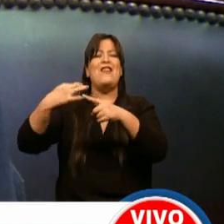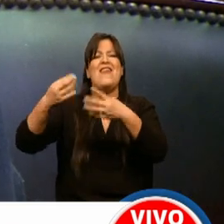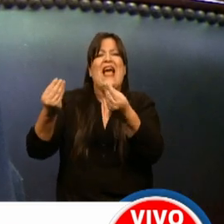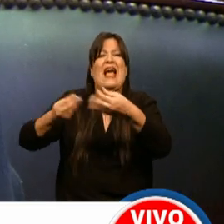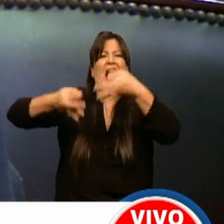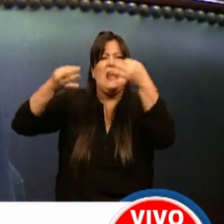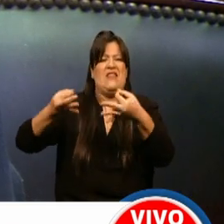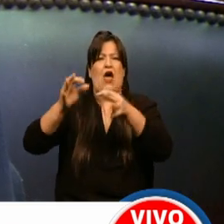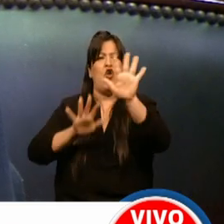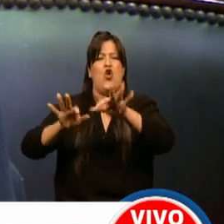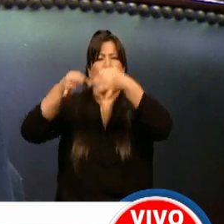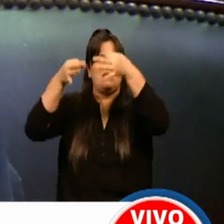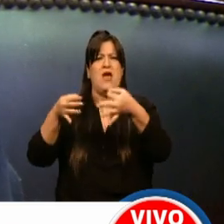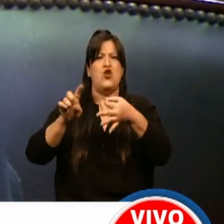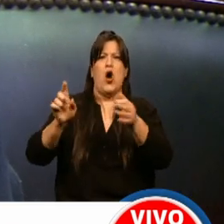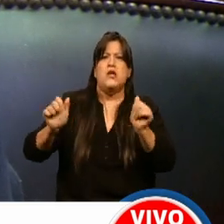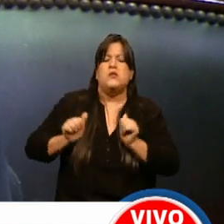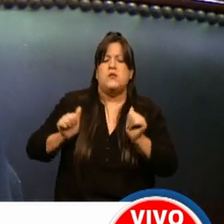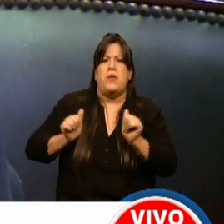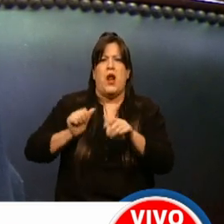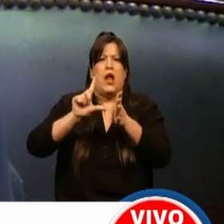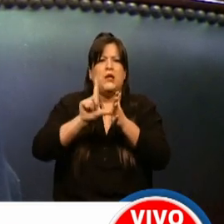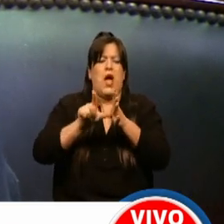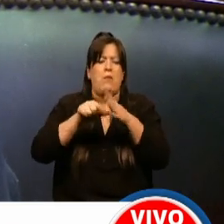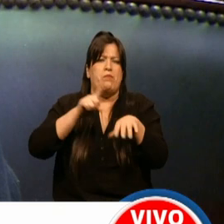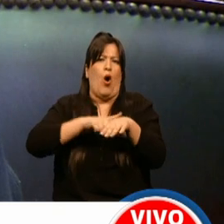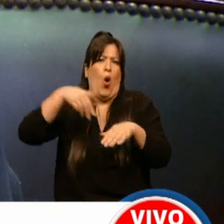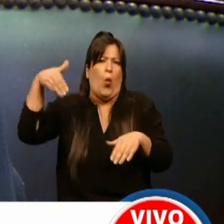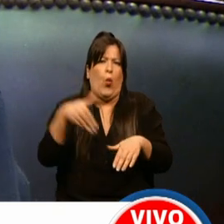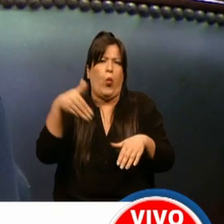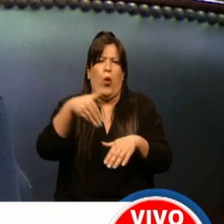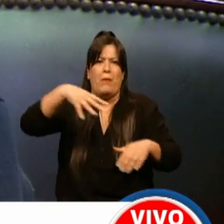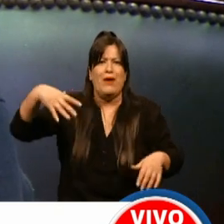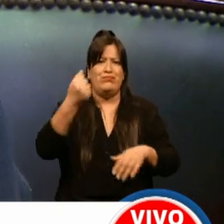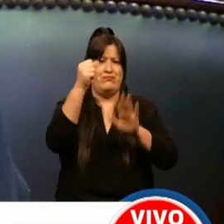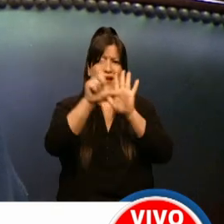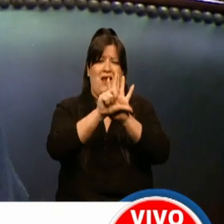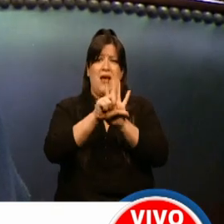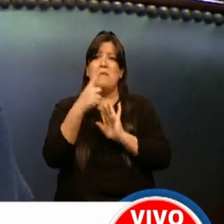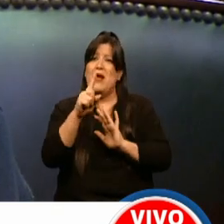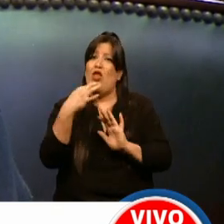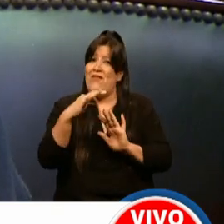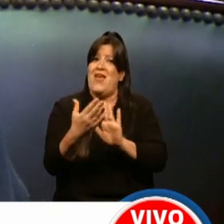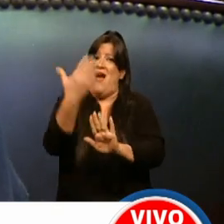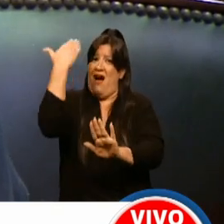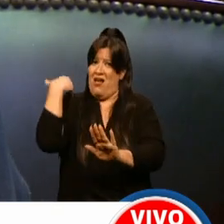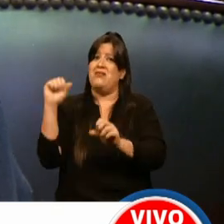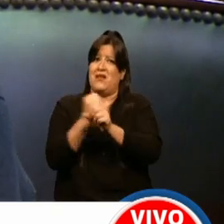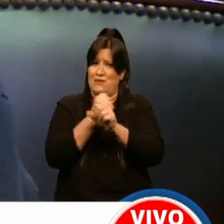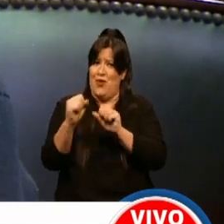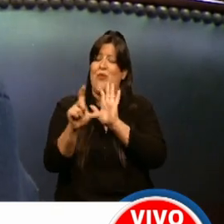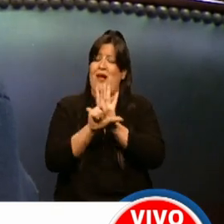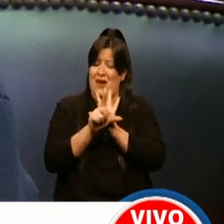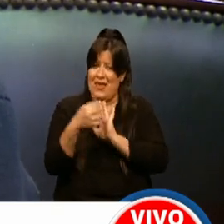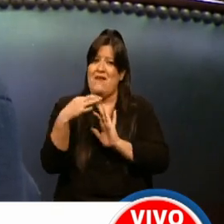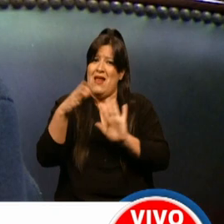y no tengamos que perder esperar tanto tiempo para lograr leyes que ya deberíamos haber sancionado en la argentina